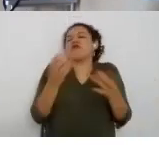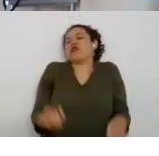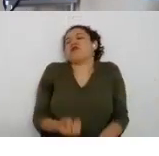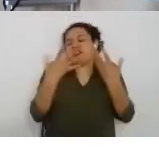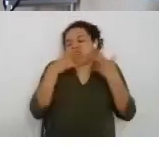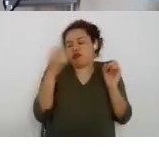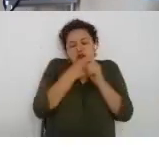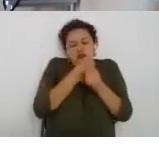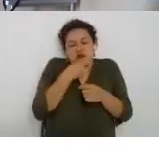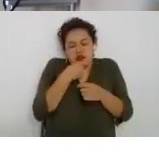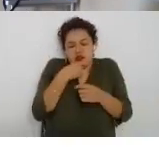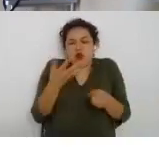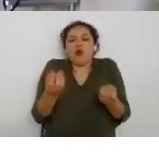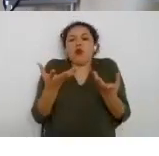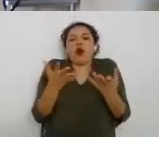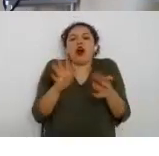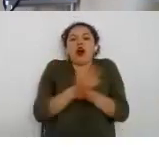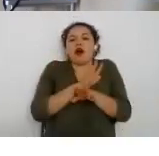por ejemplo?